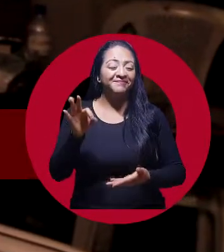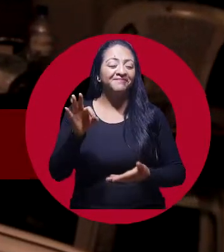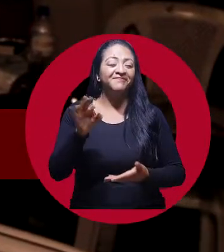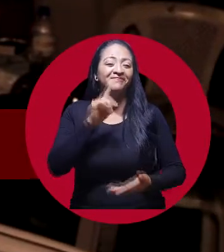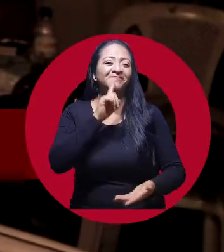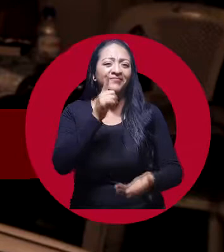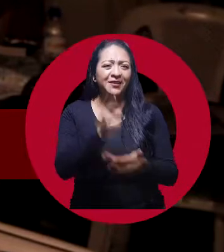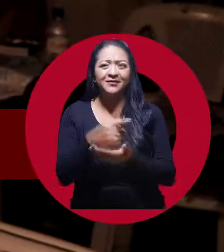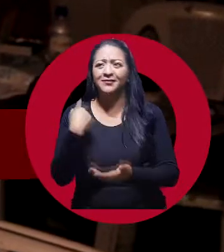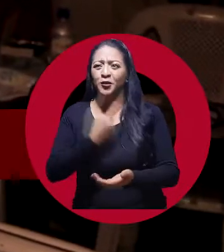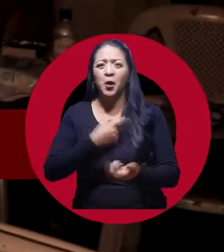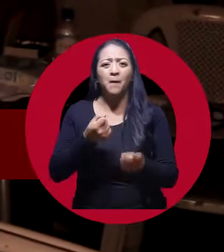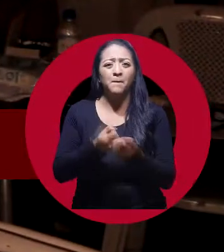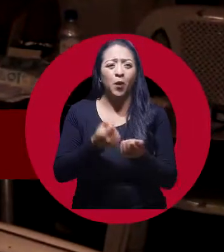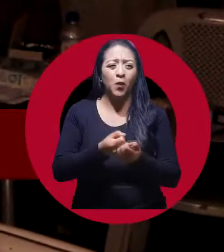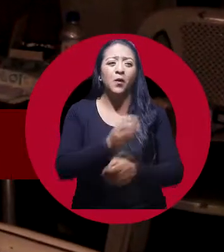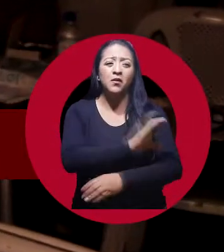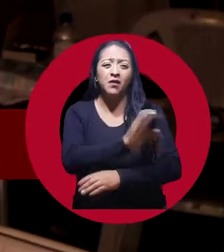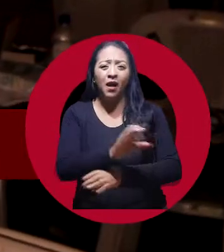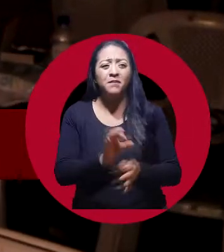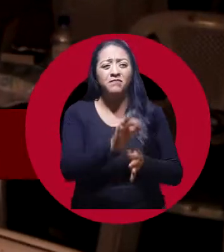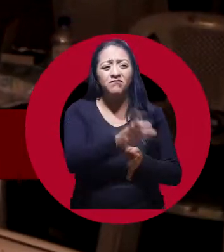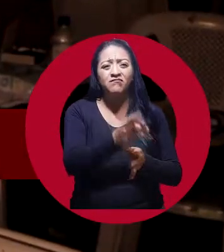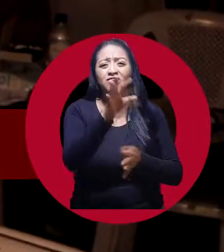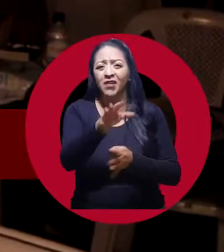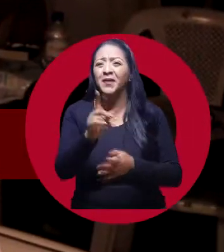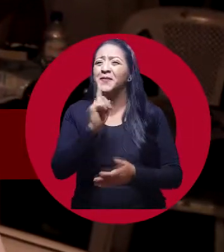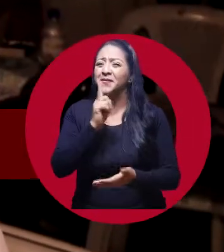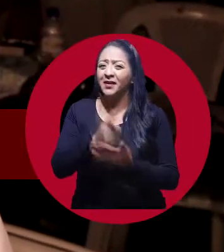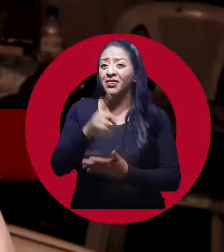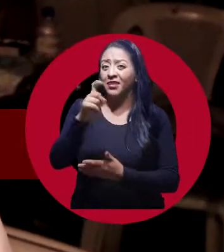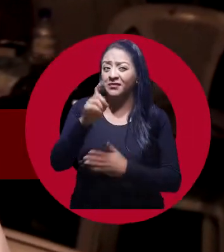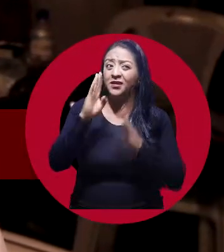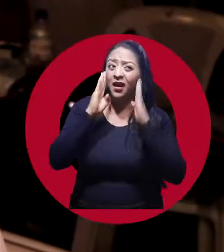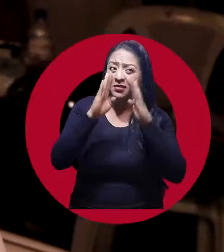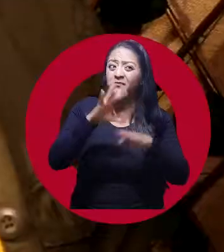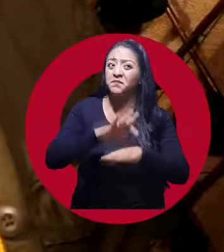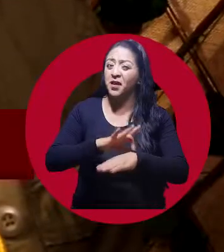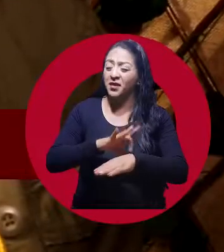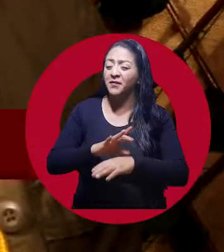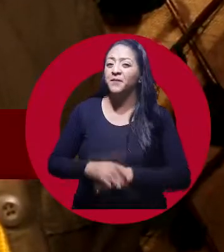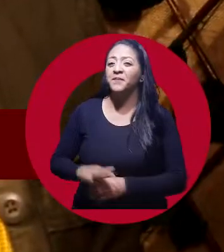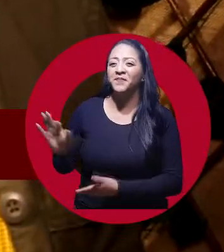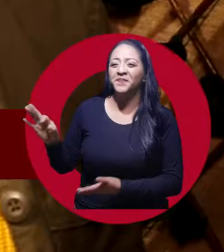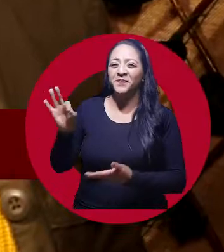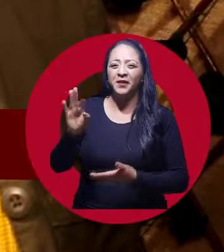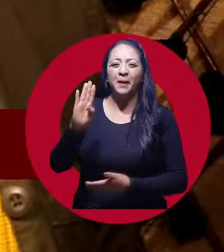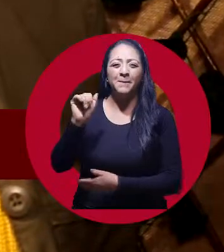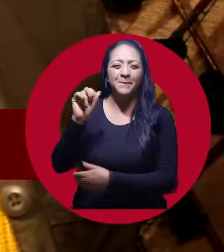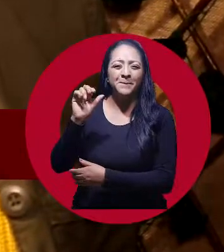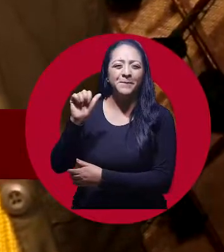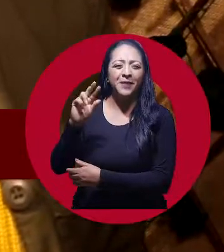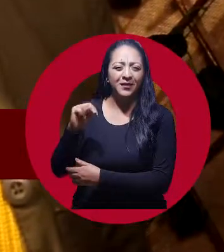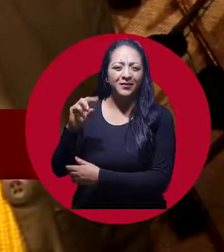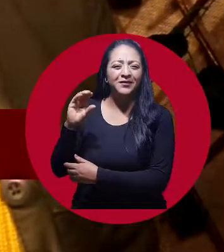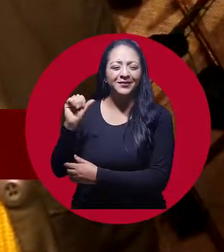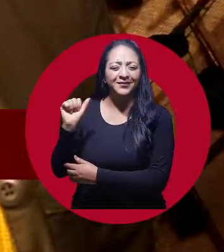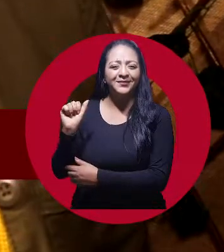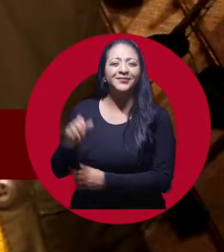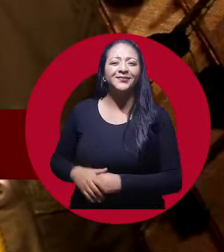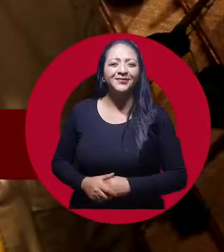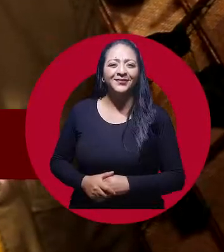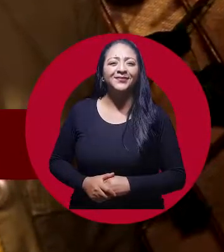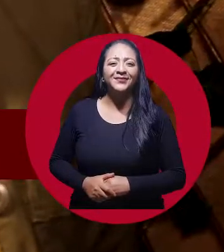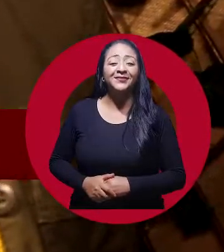nivel del sector rural sabemos que tienen mayores necesidades en lo que es la atención médica. Blanca Maldonado, emprendimientos. Estamos muy